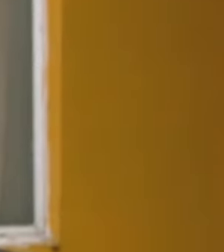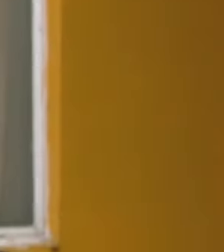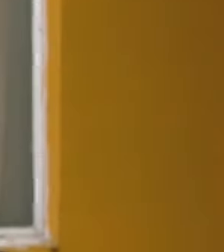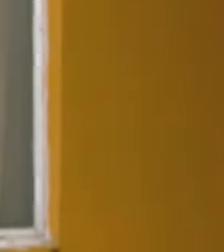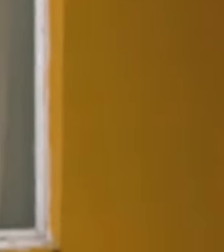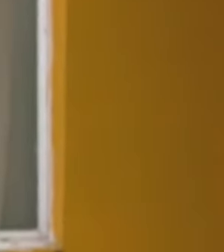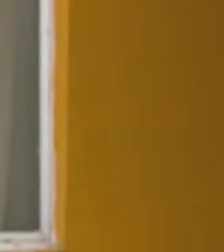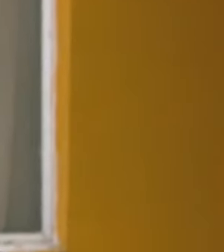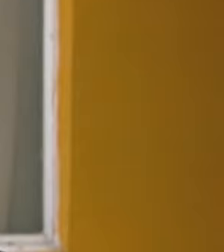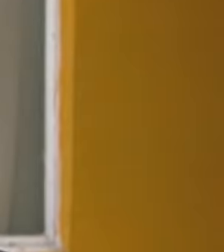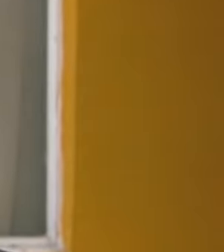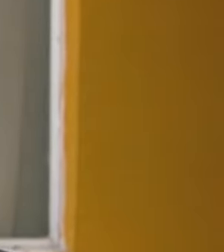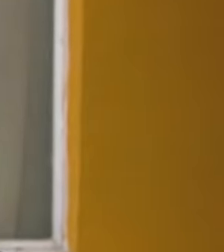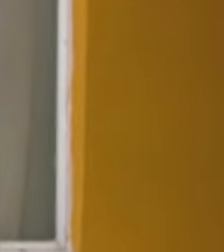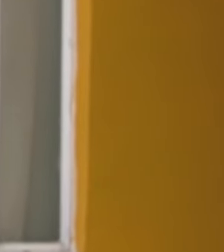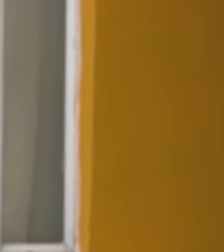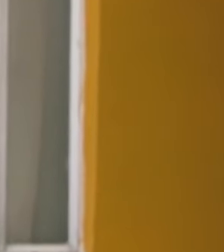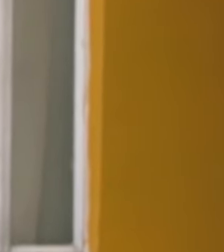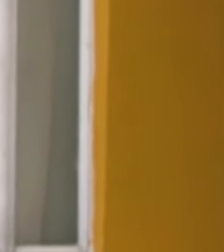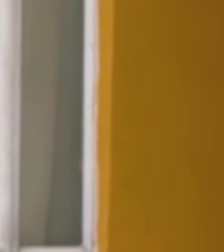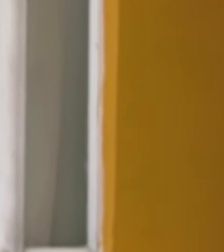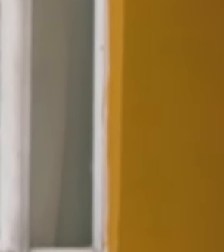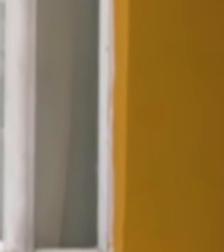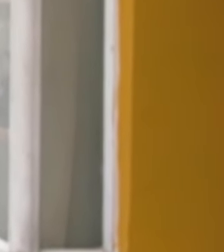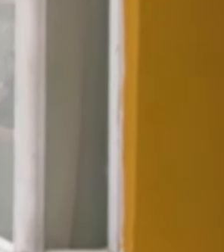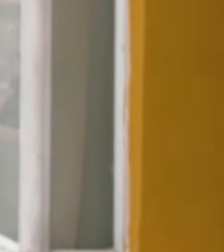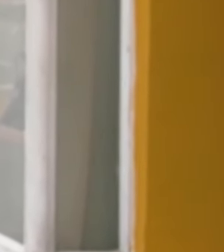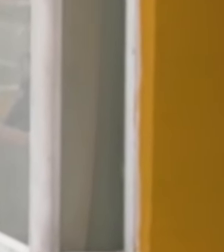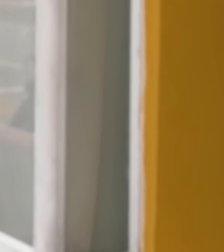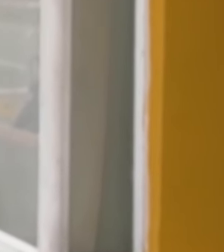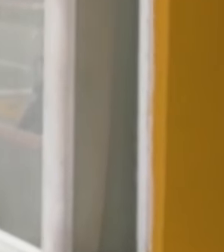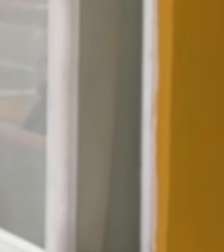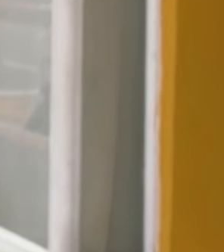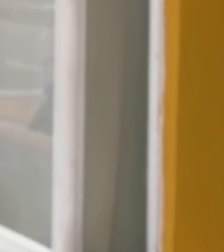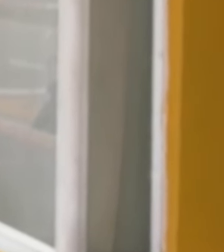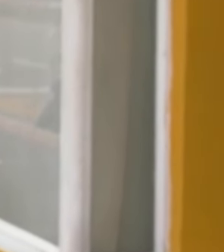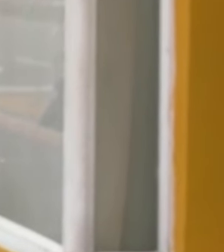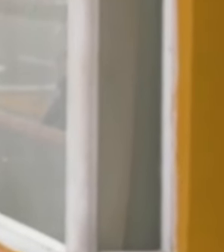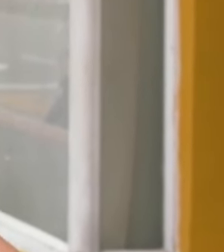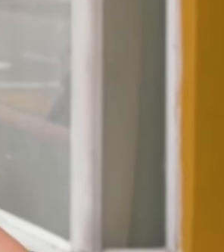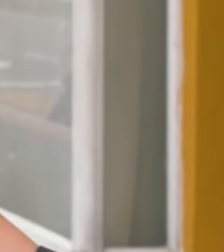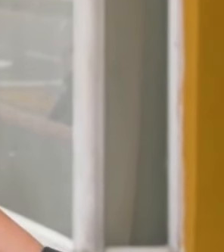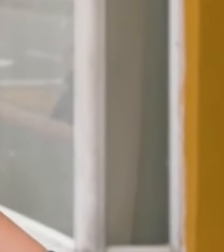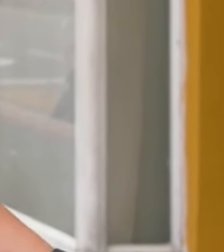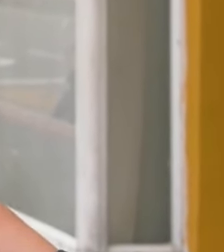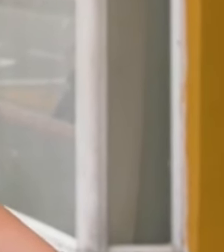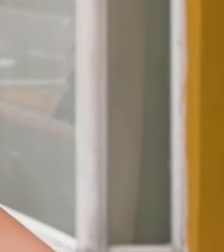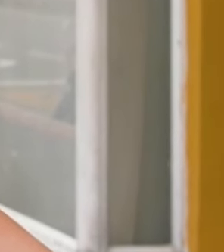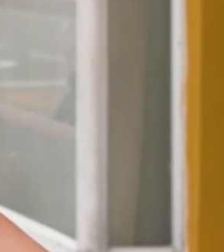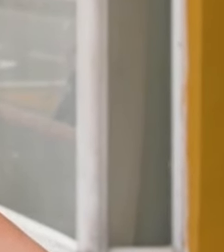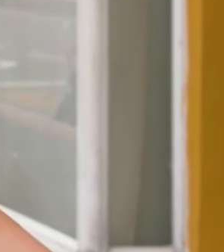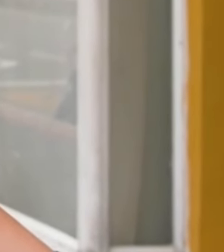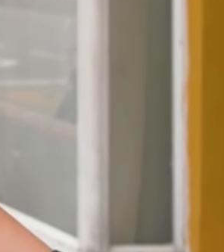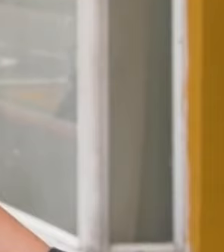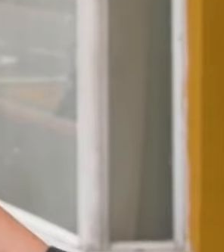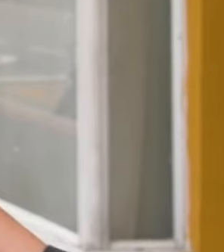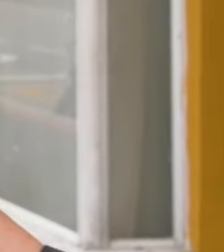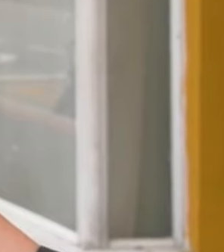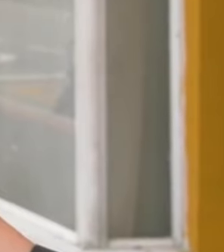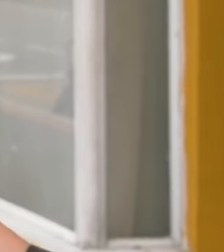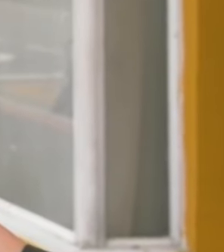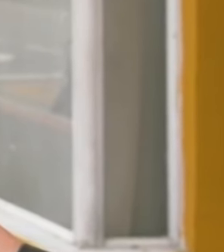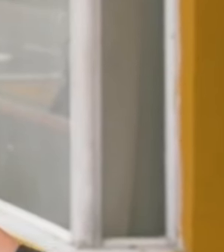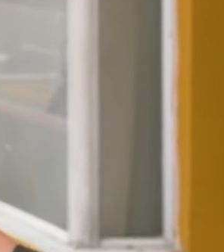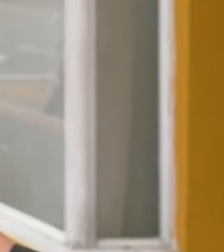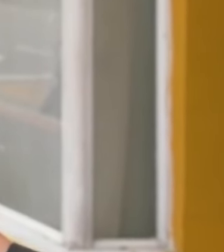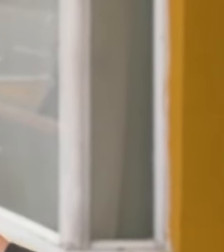No demorarnos en el baño, 3 minutos máximo. Sí recogimos agua, pero para lo esencial, lo esencial. Nada de derroche, nada de